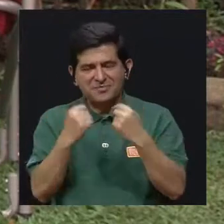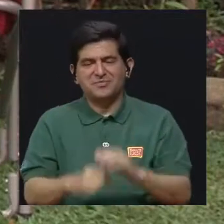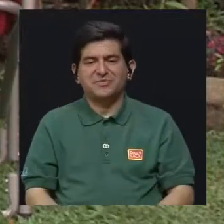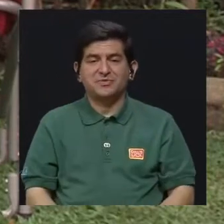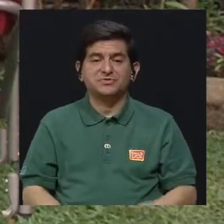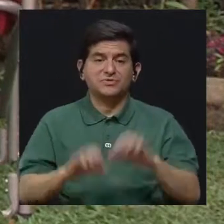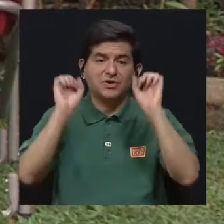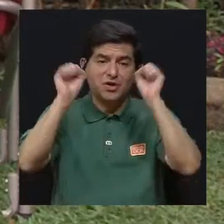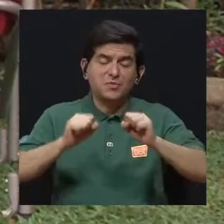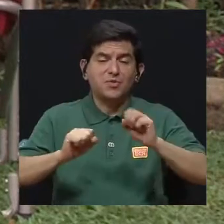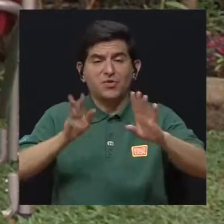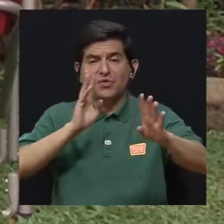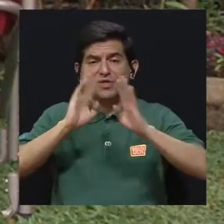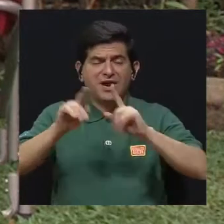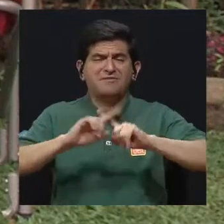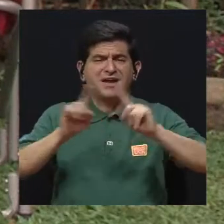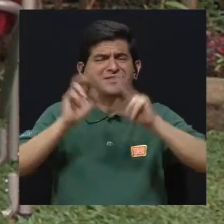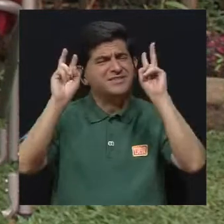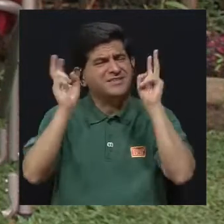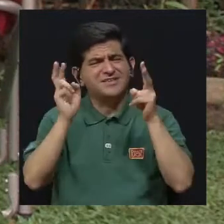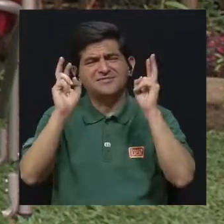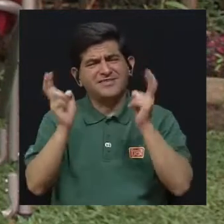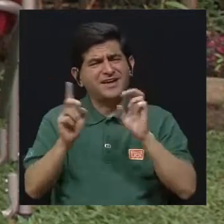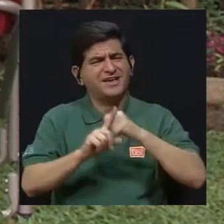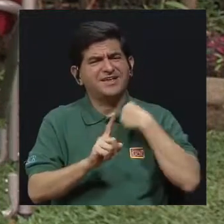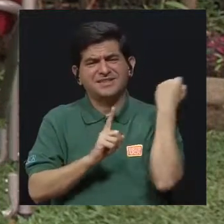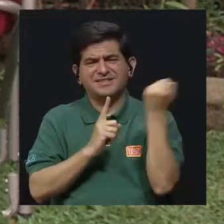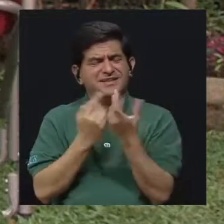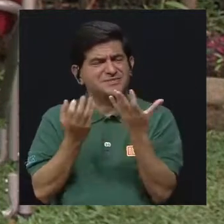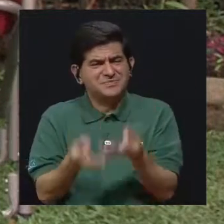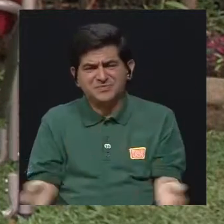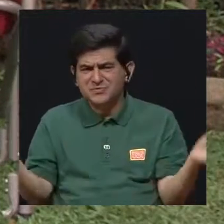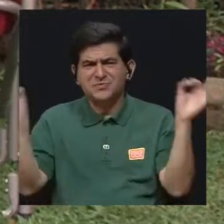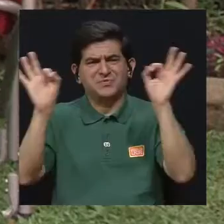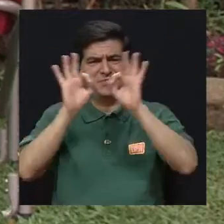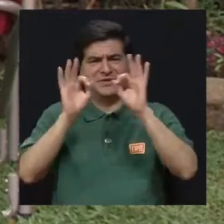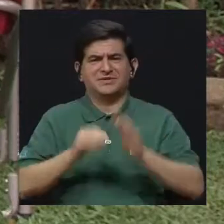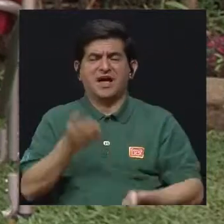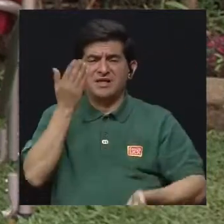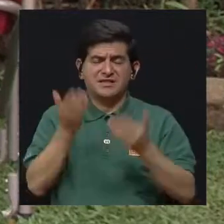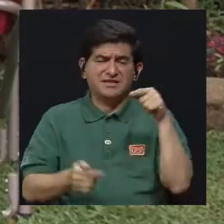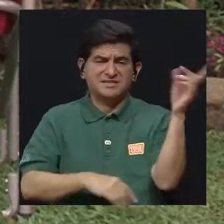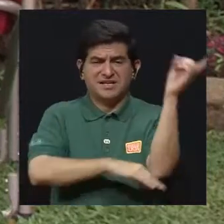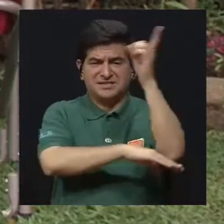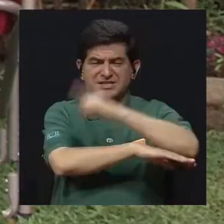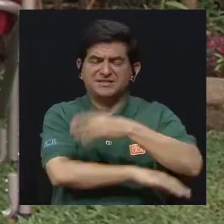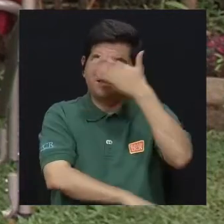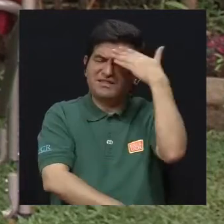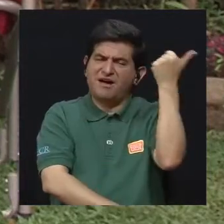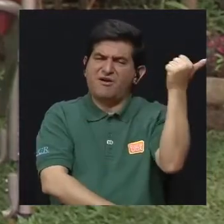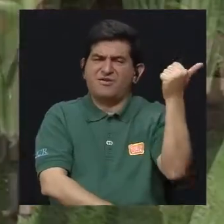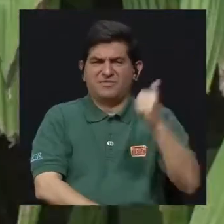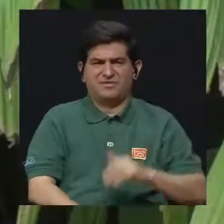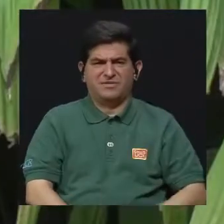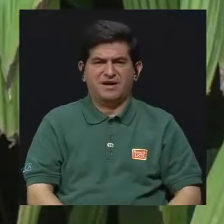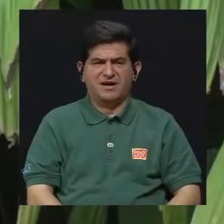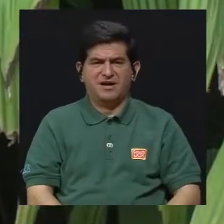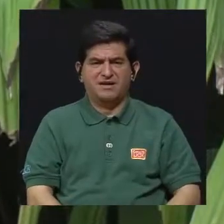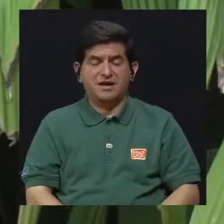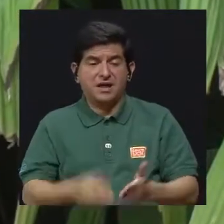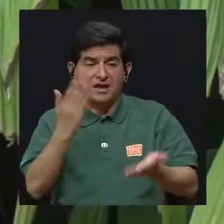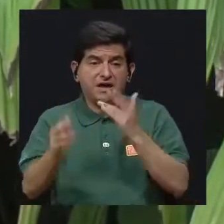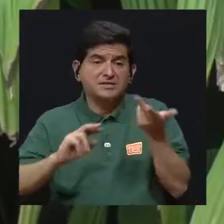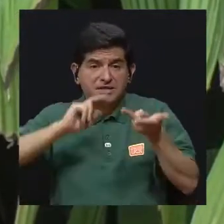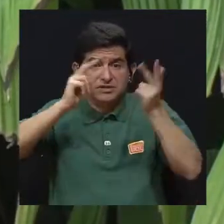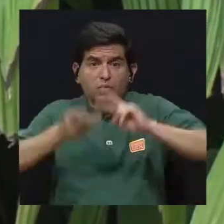acompañarnos y esperamos poder conversar sobre varios temas y varios asuntos que son muy importantes y que tal vez en esta fecha se nos olvidan, que debería ser